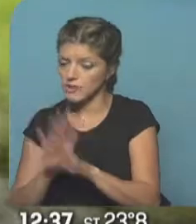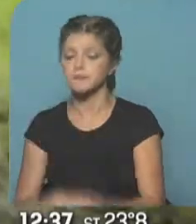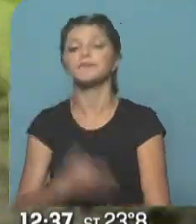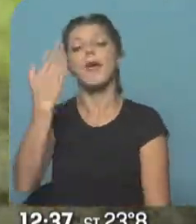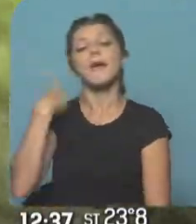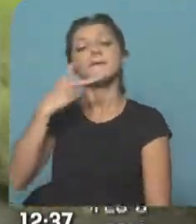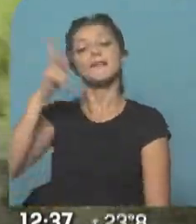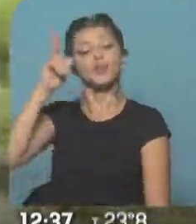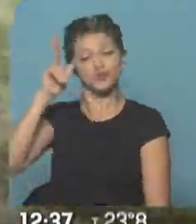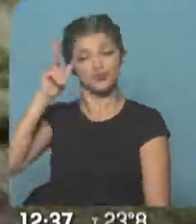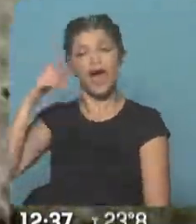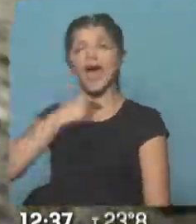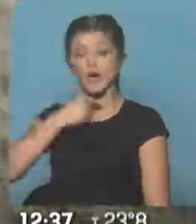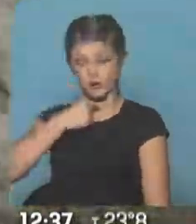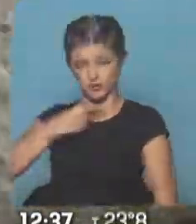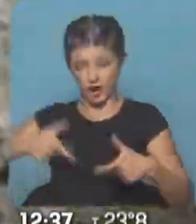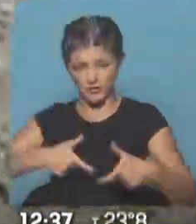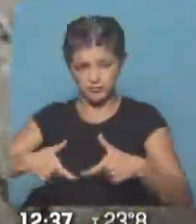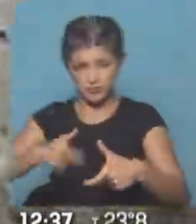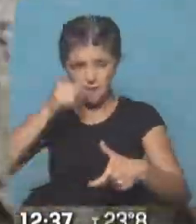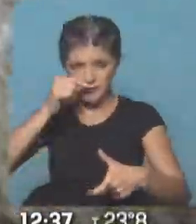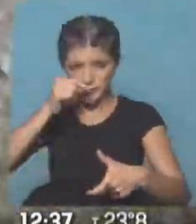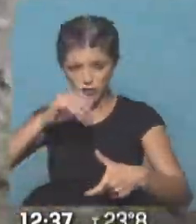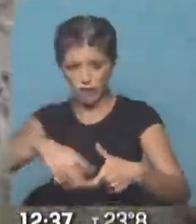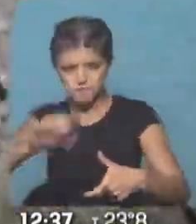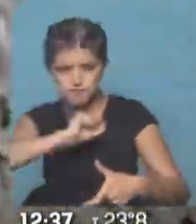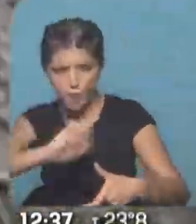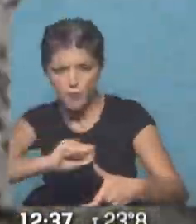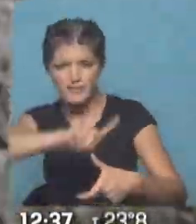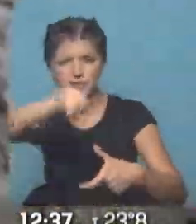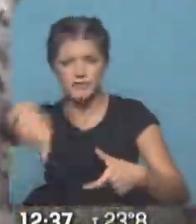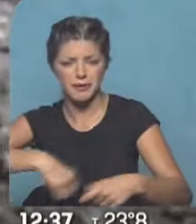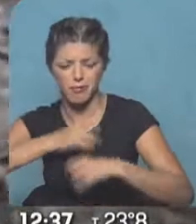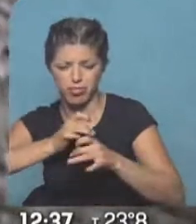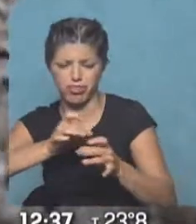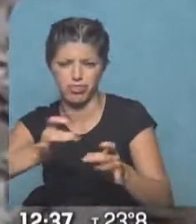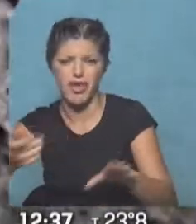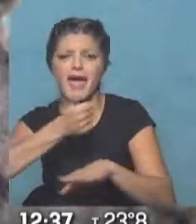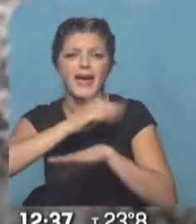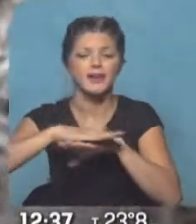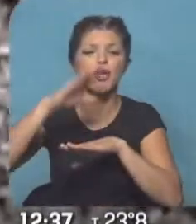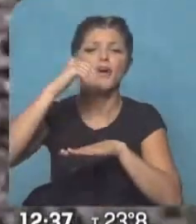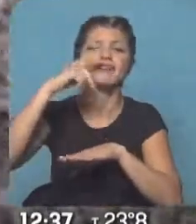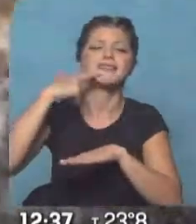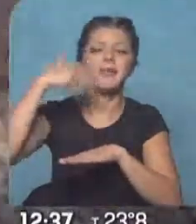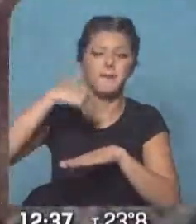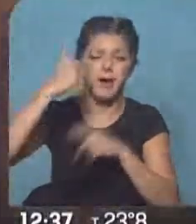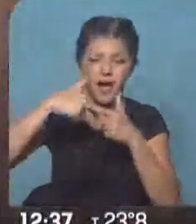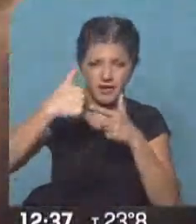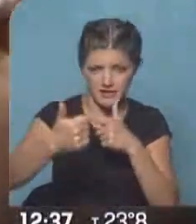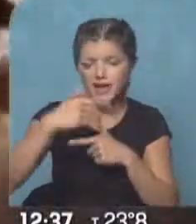bombardeó el oleoducto Cañón Limón, lo que provocó un derrame en la quebrada El Carmen y el río Simaña, al norte de